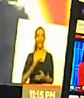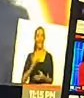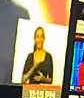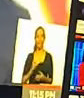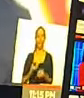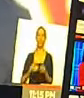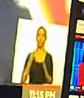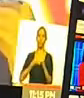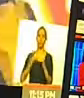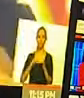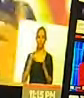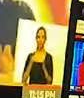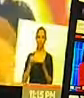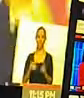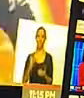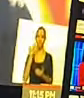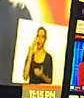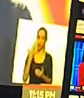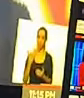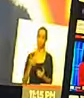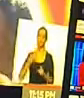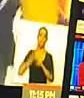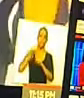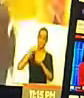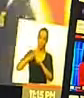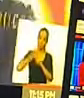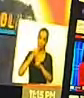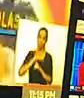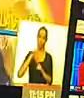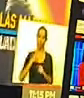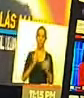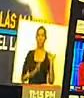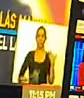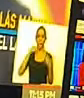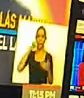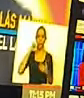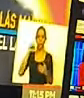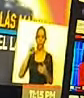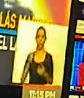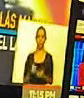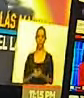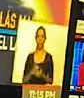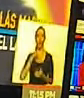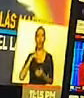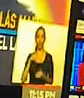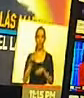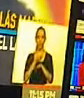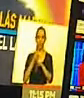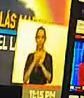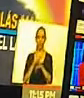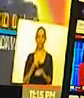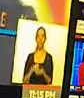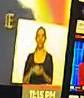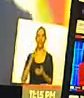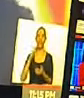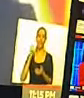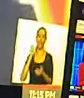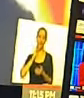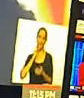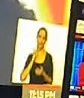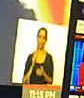instituciones, que estamos dando la cara y la batalla con nuestro presidente Nicolás Maduro y con nuestro gobernador Rafael Lacaba. De verdad